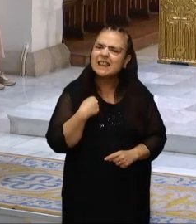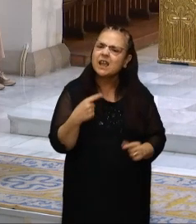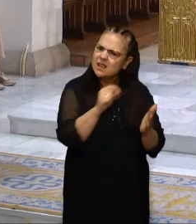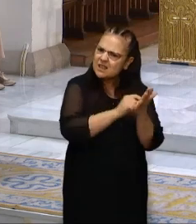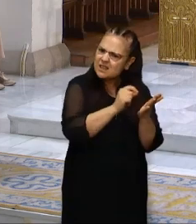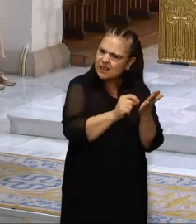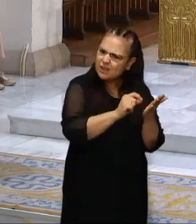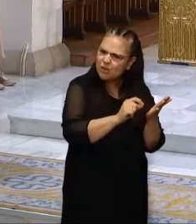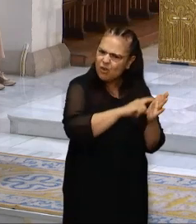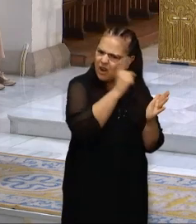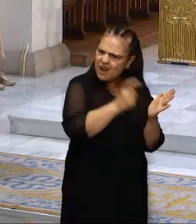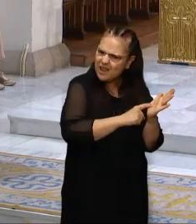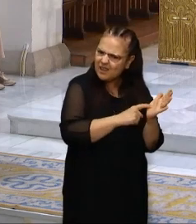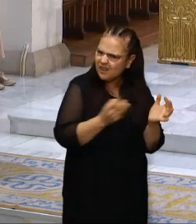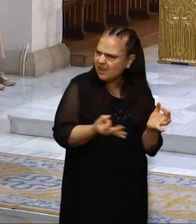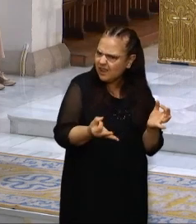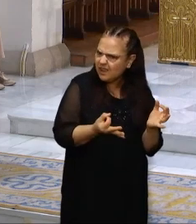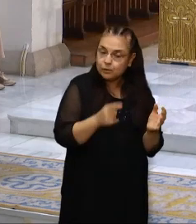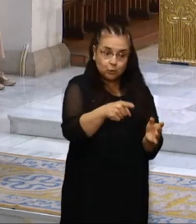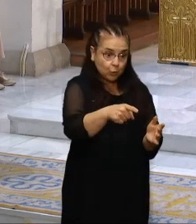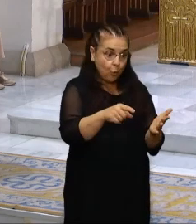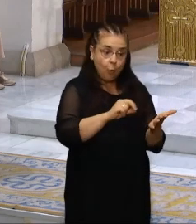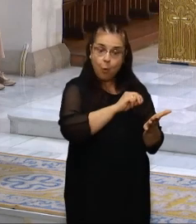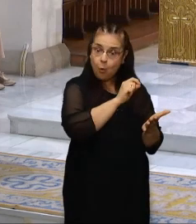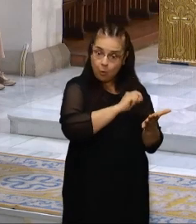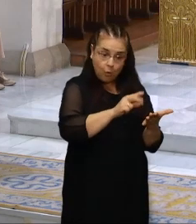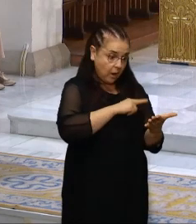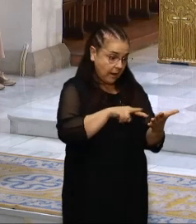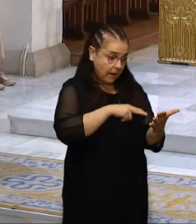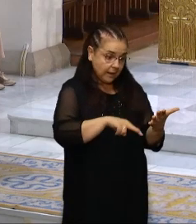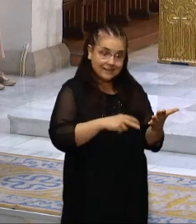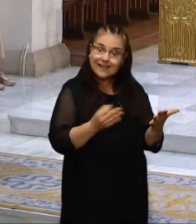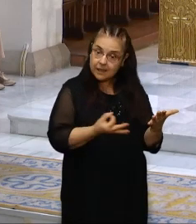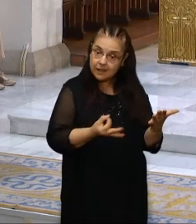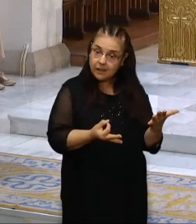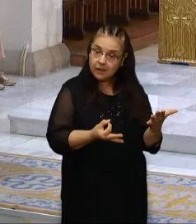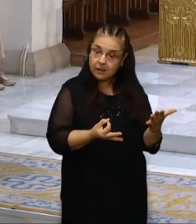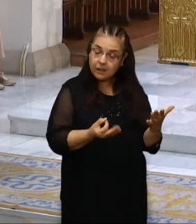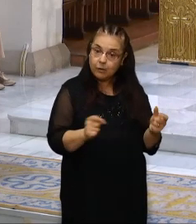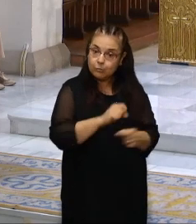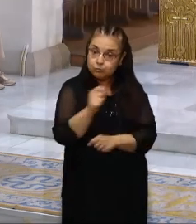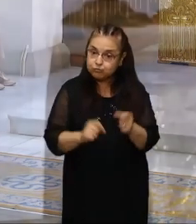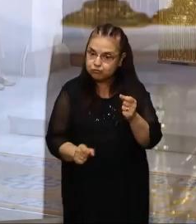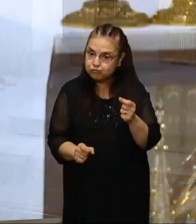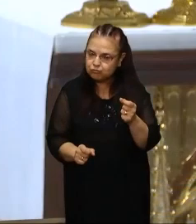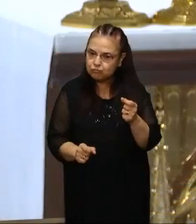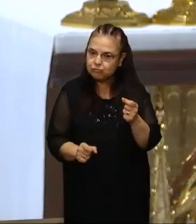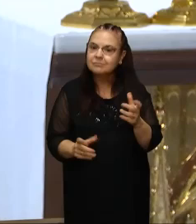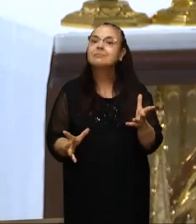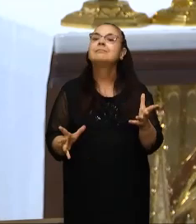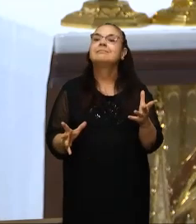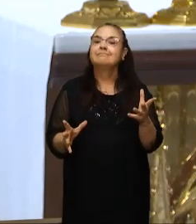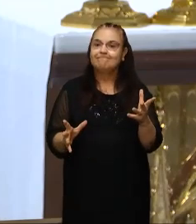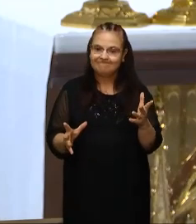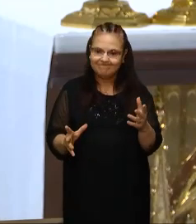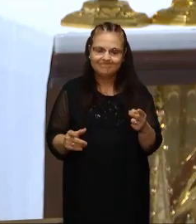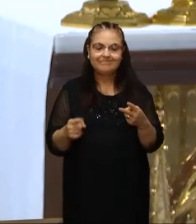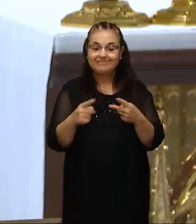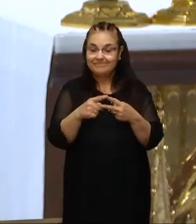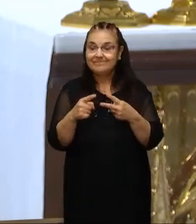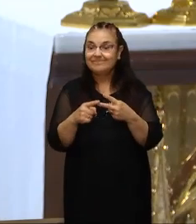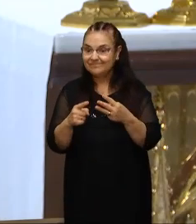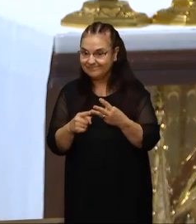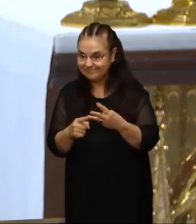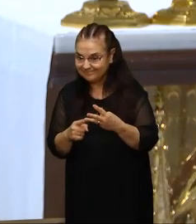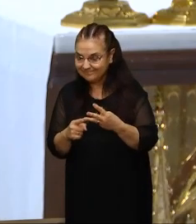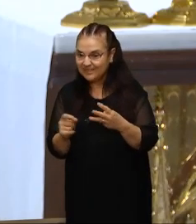ley? ¿Qué lees en ella? Para que sea él mismo el que se dé cuenta. ¿Cuál de estos tres te parece